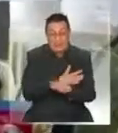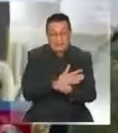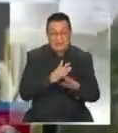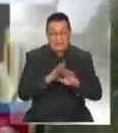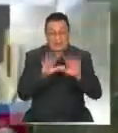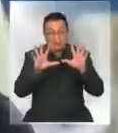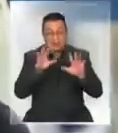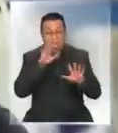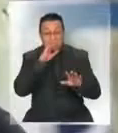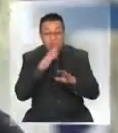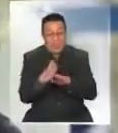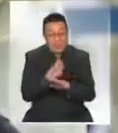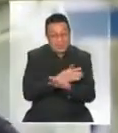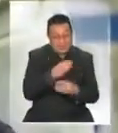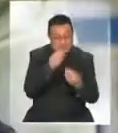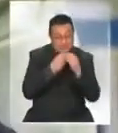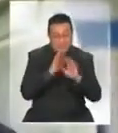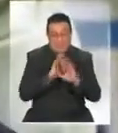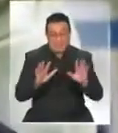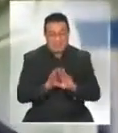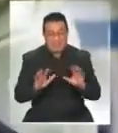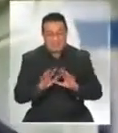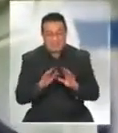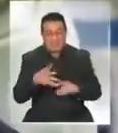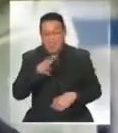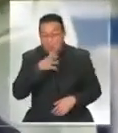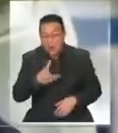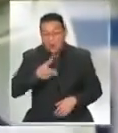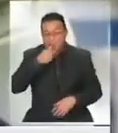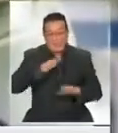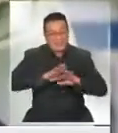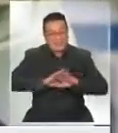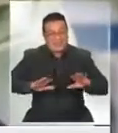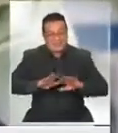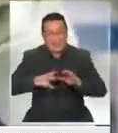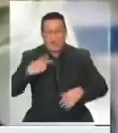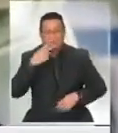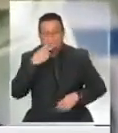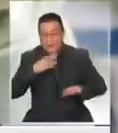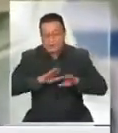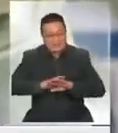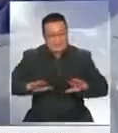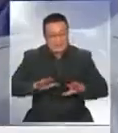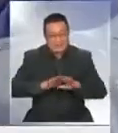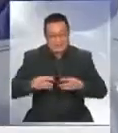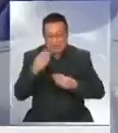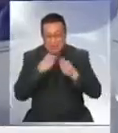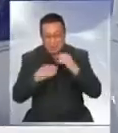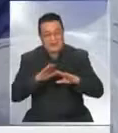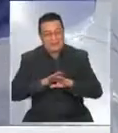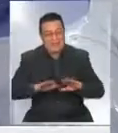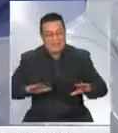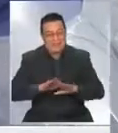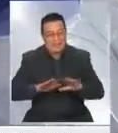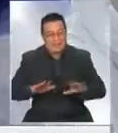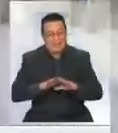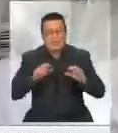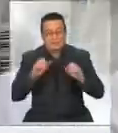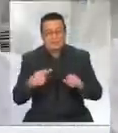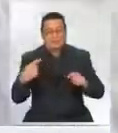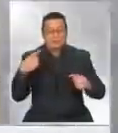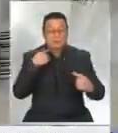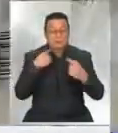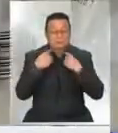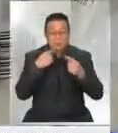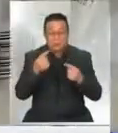los 10 minutos anteriores, nada de líquidos, nada de cigarro, nada de alimentación, nada que pudiese intervenir